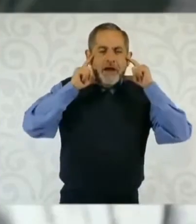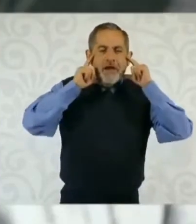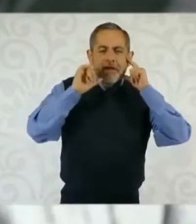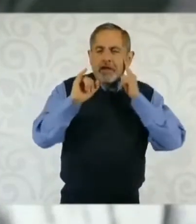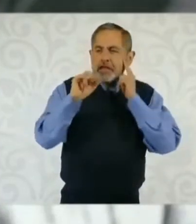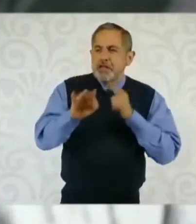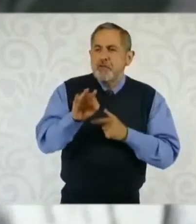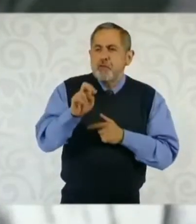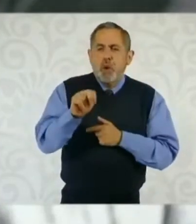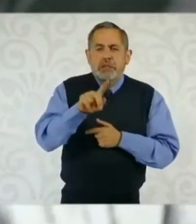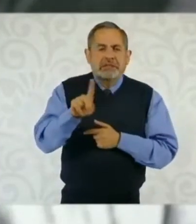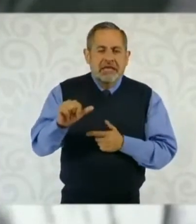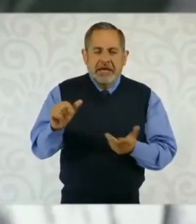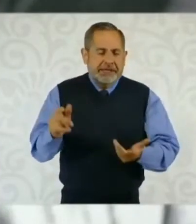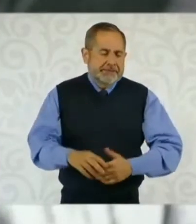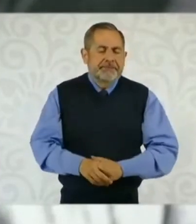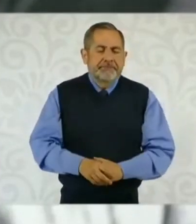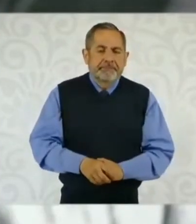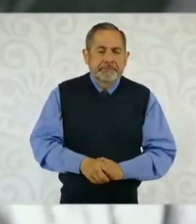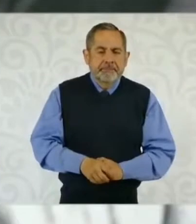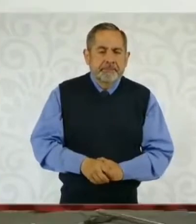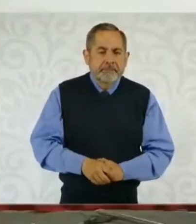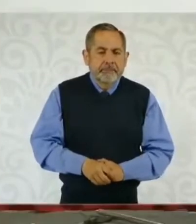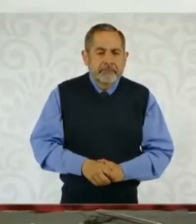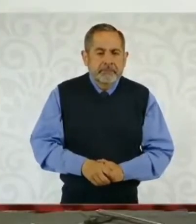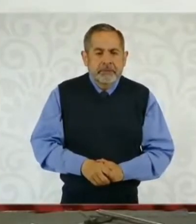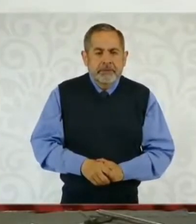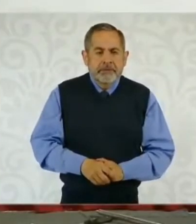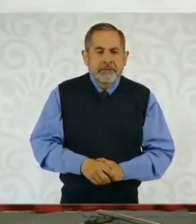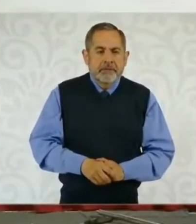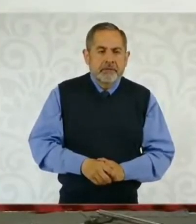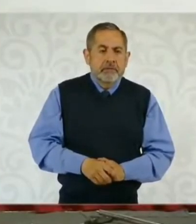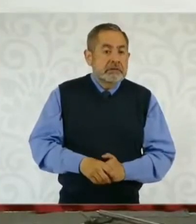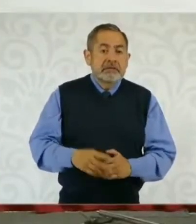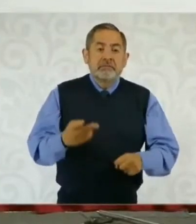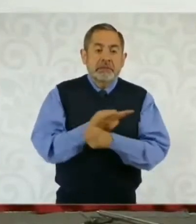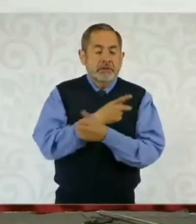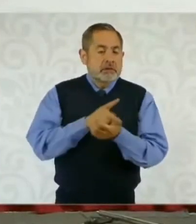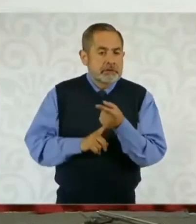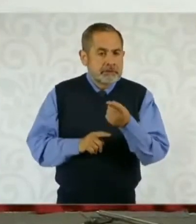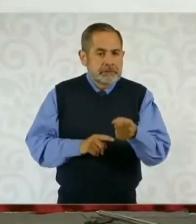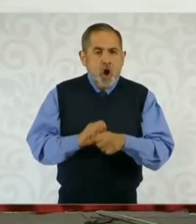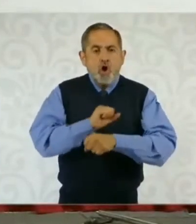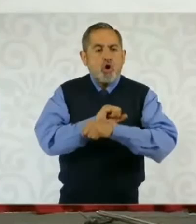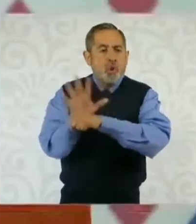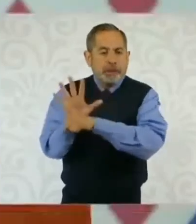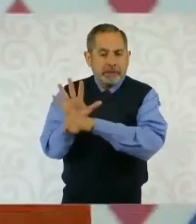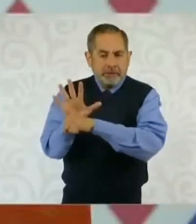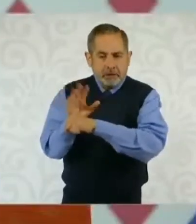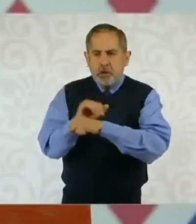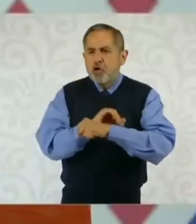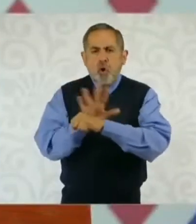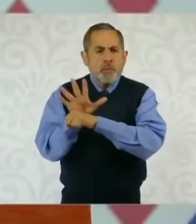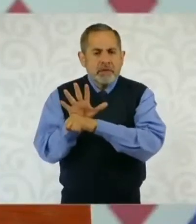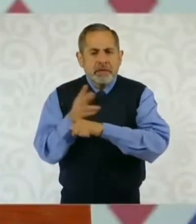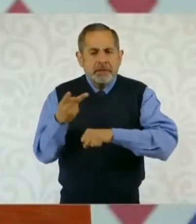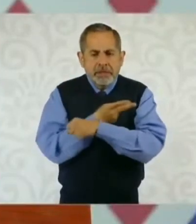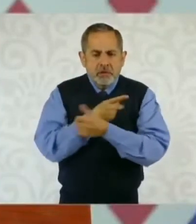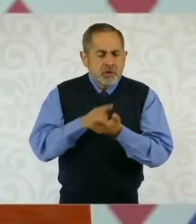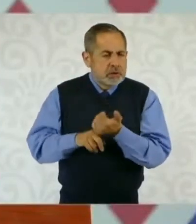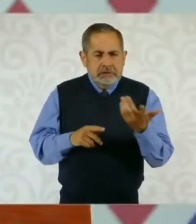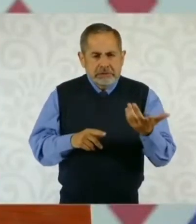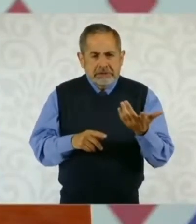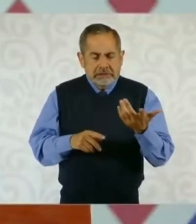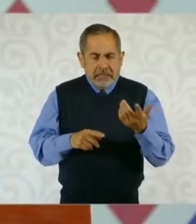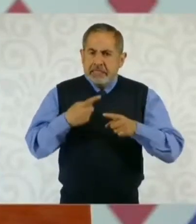país. La siguiente diapositiva, por favor. ¿Qué ha pasado con el COVID? Con el COVID han